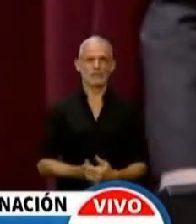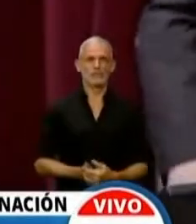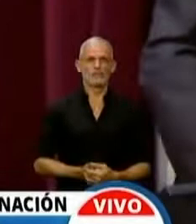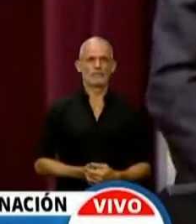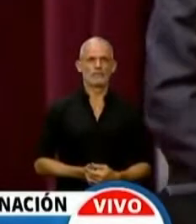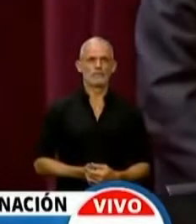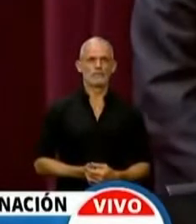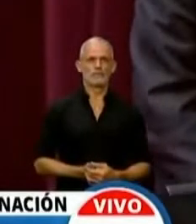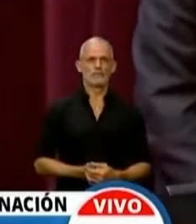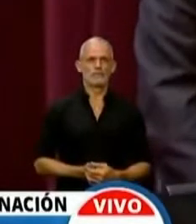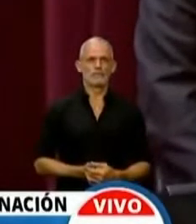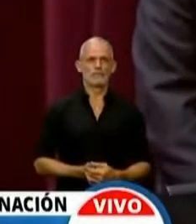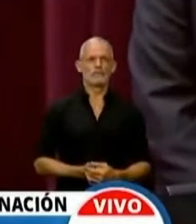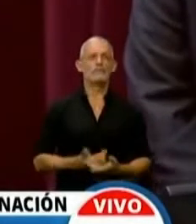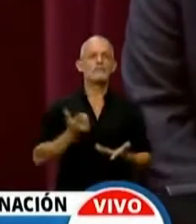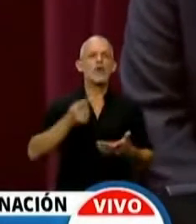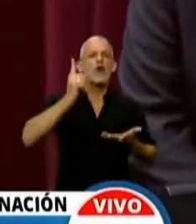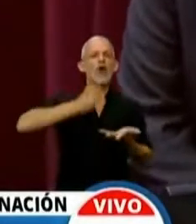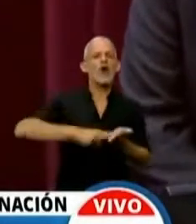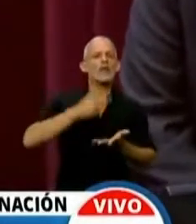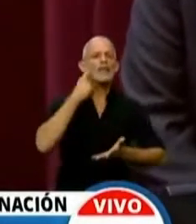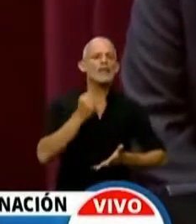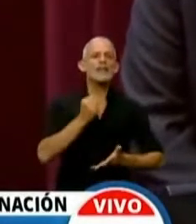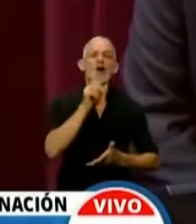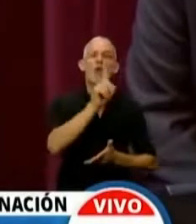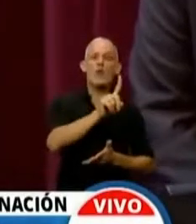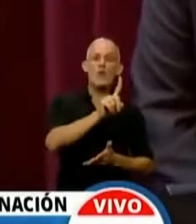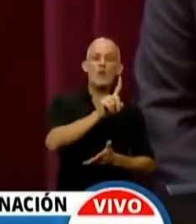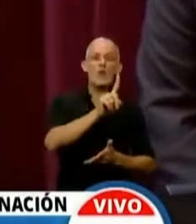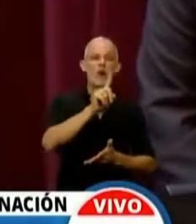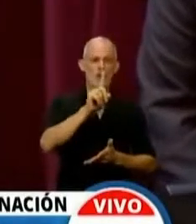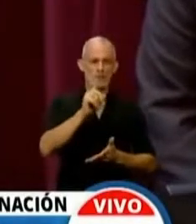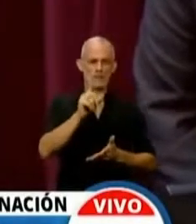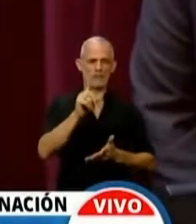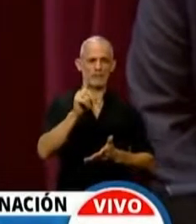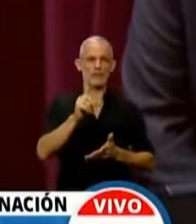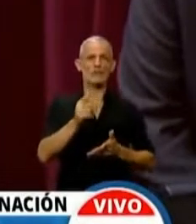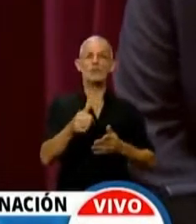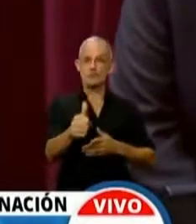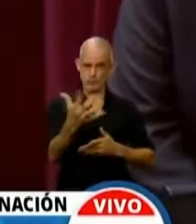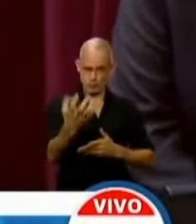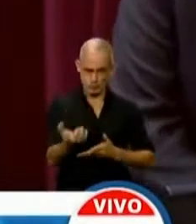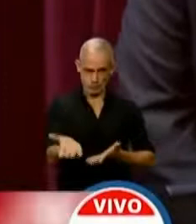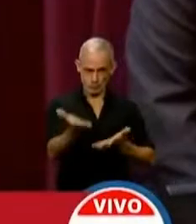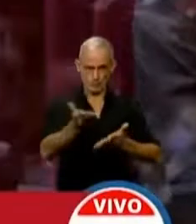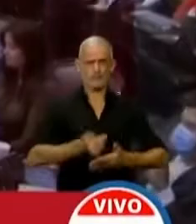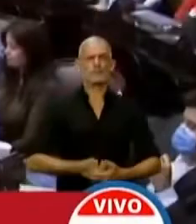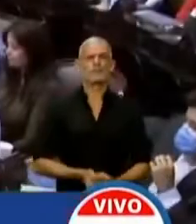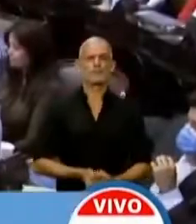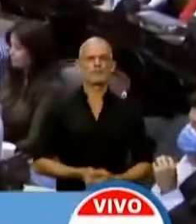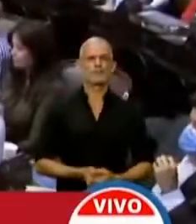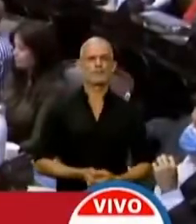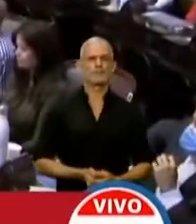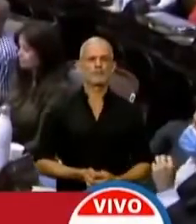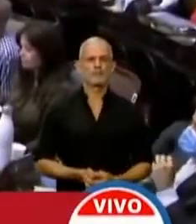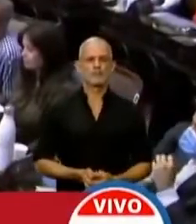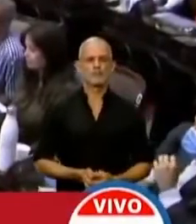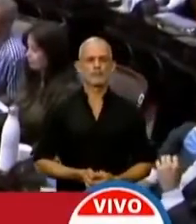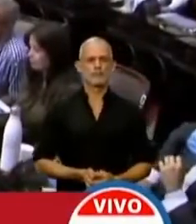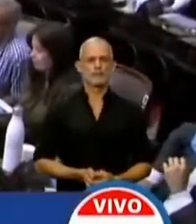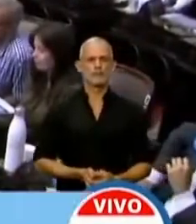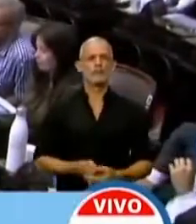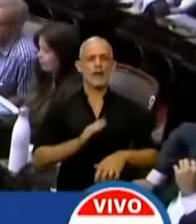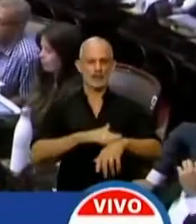dólares disponibles y además, sobre todo, seguramente va a haber un techo en los precios de nuestros productos de exportación, con lo cual es